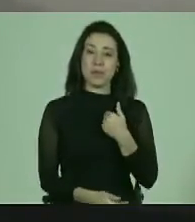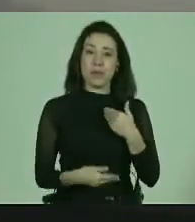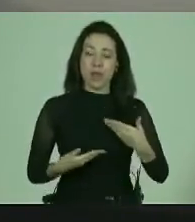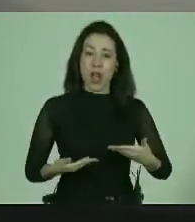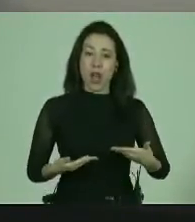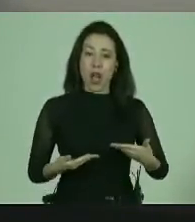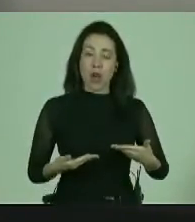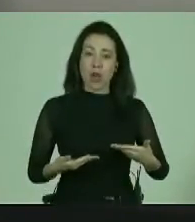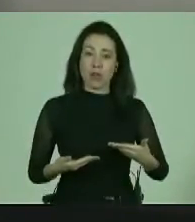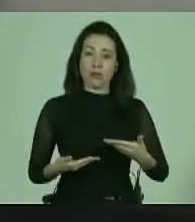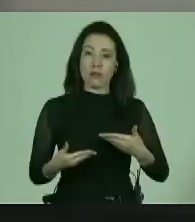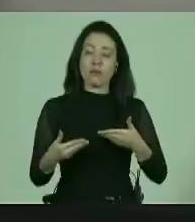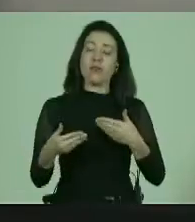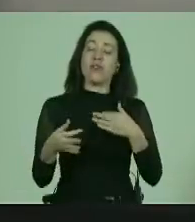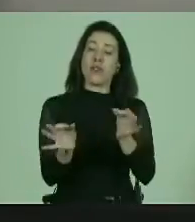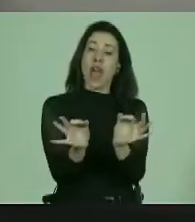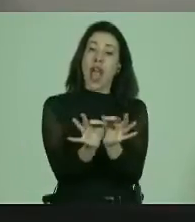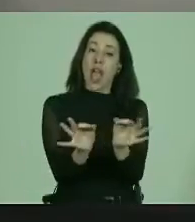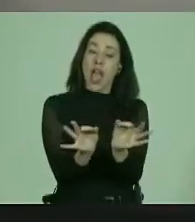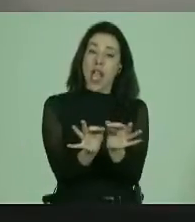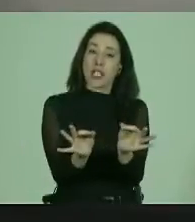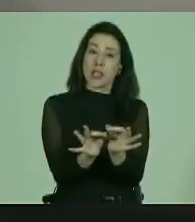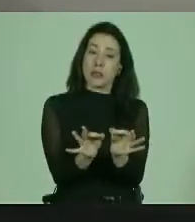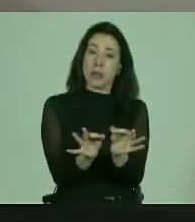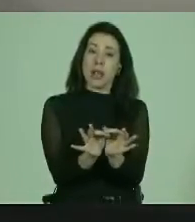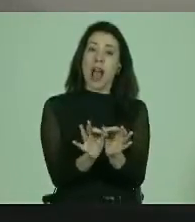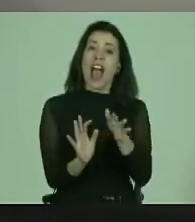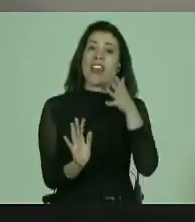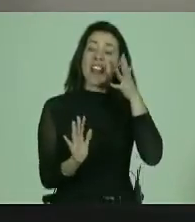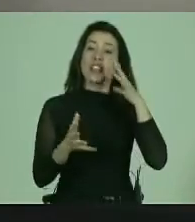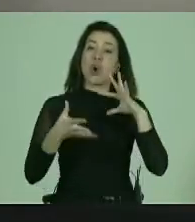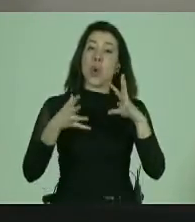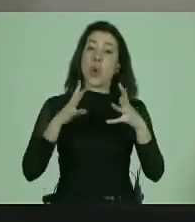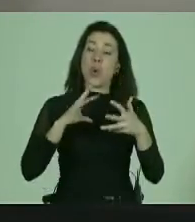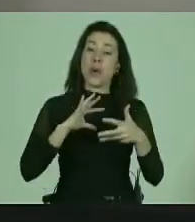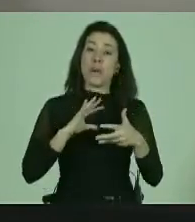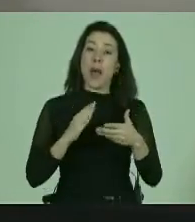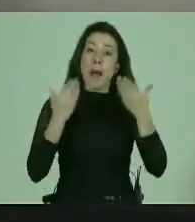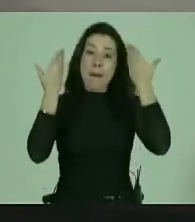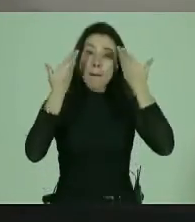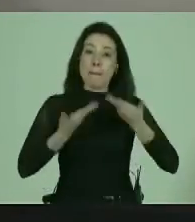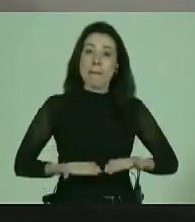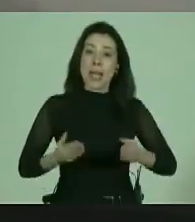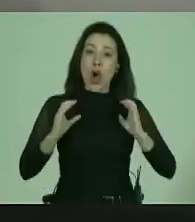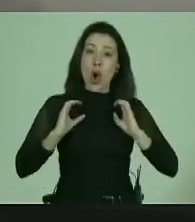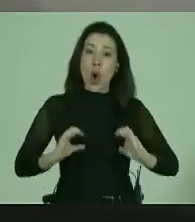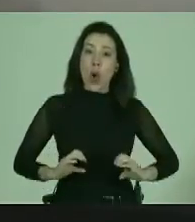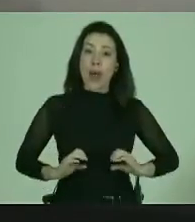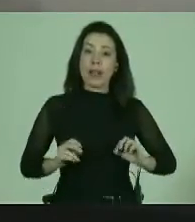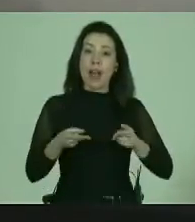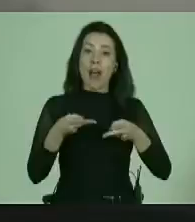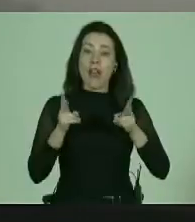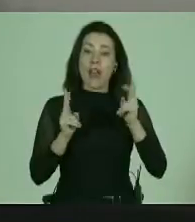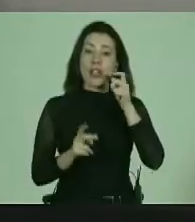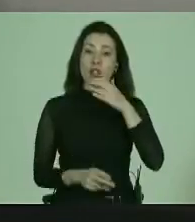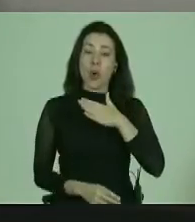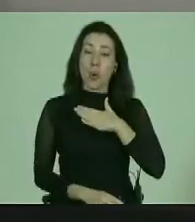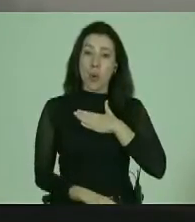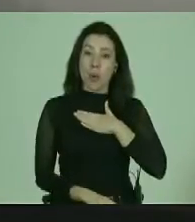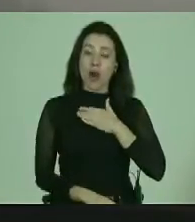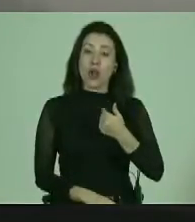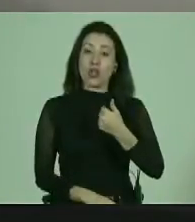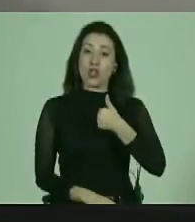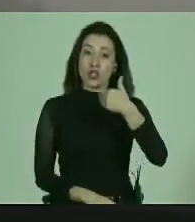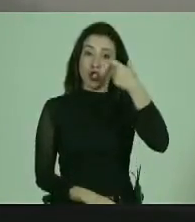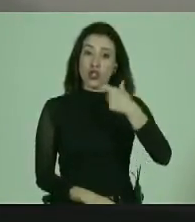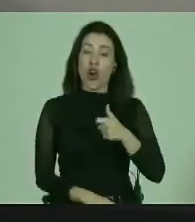ocuparme de explicar un poco sobre la declaración universal de bioética y derechos humanos en tanto que yo